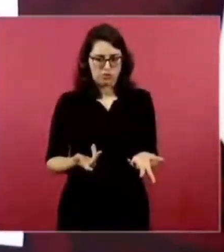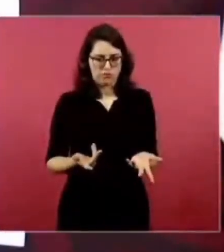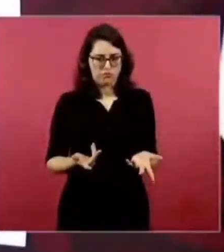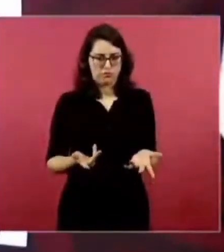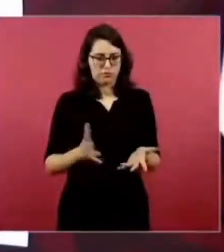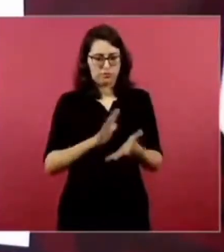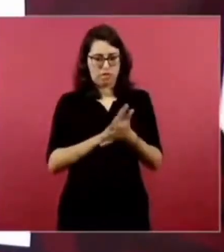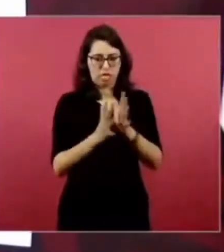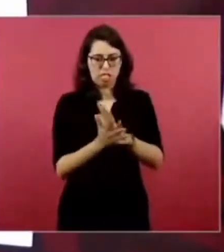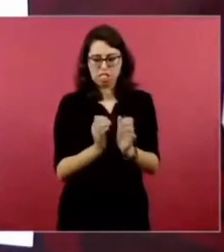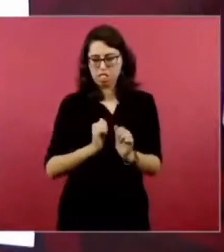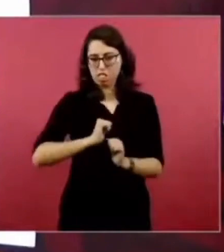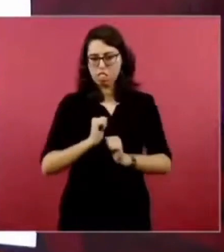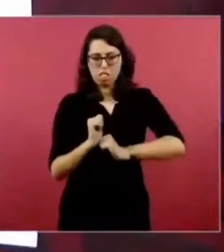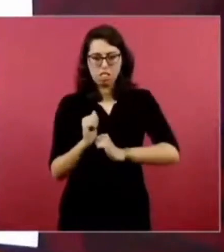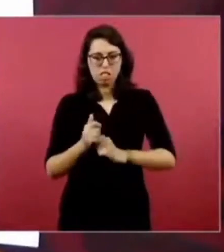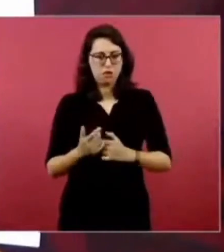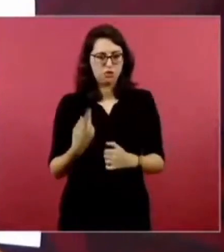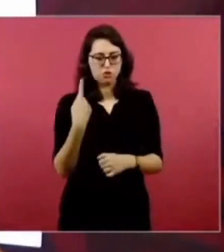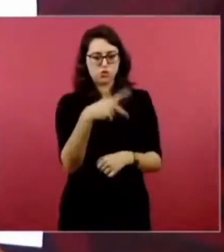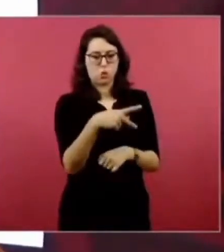de traficantes de influencia.